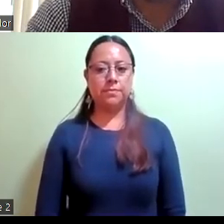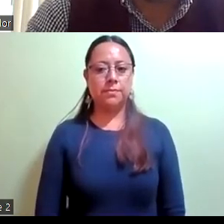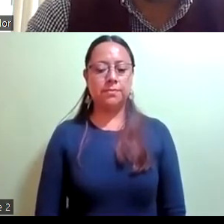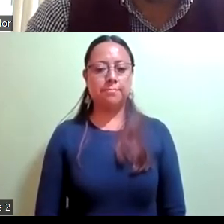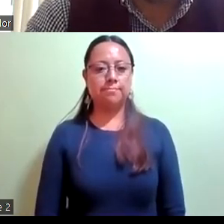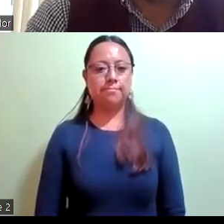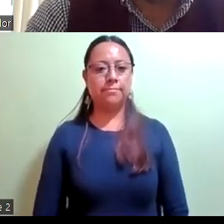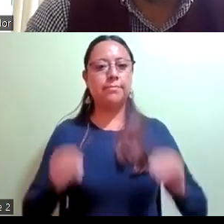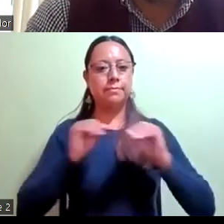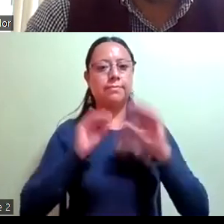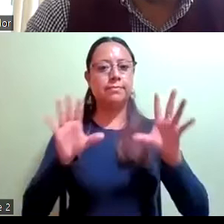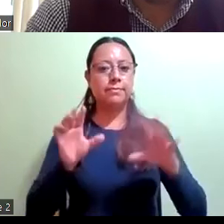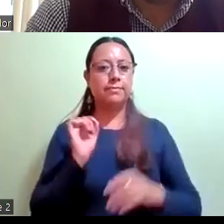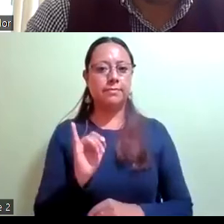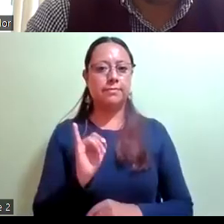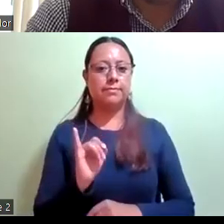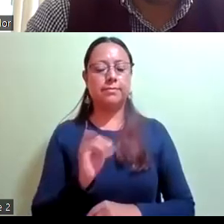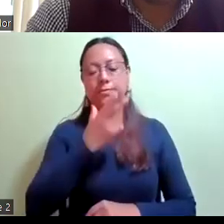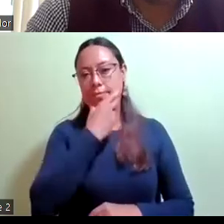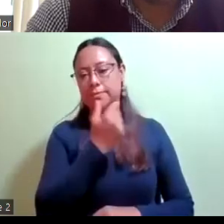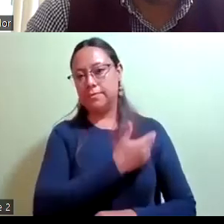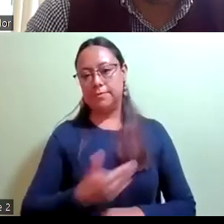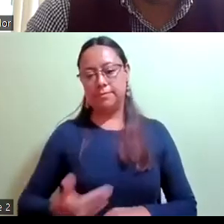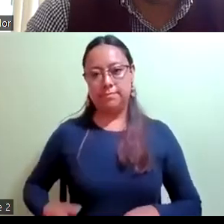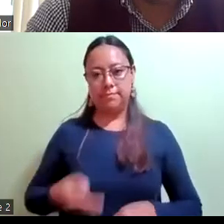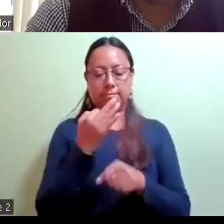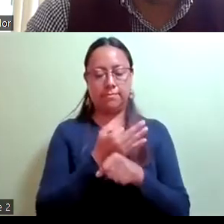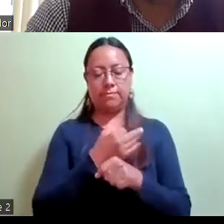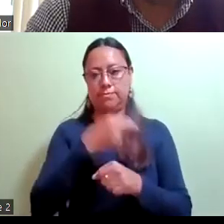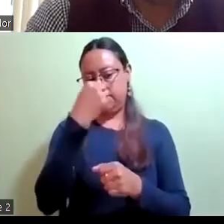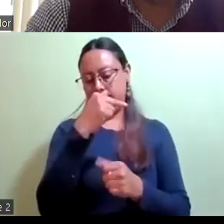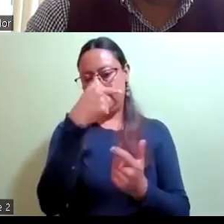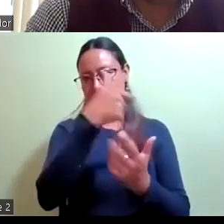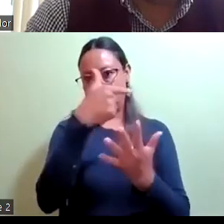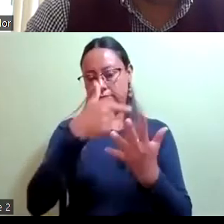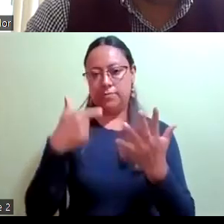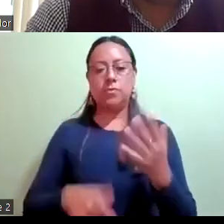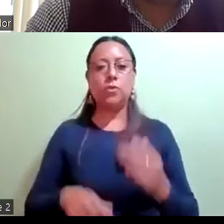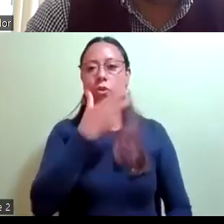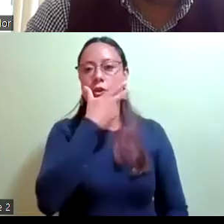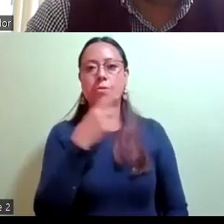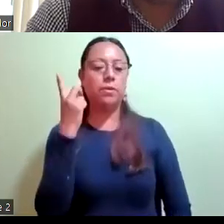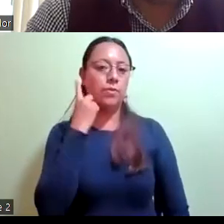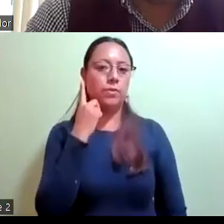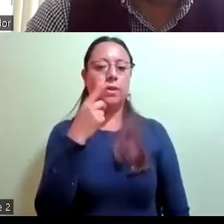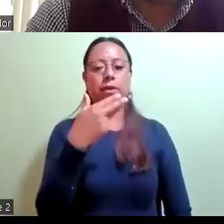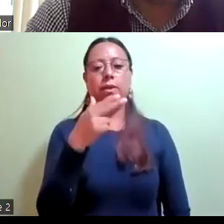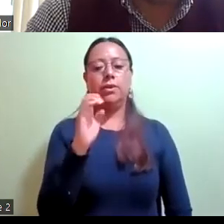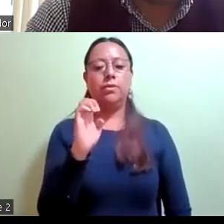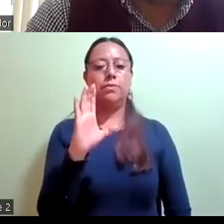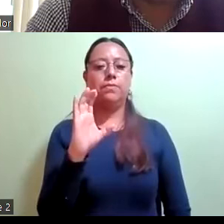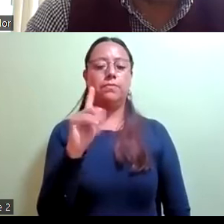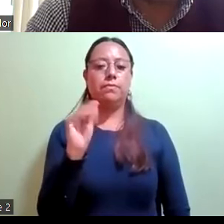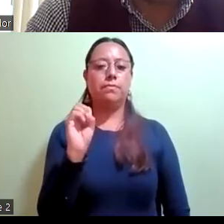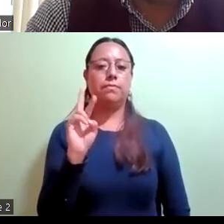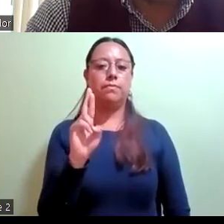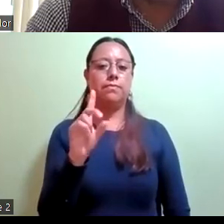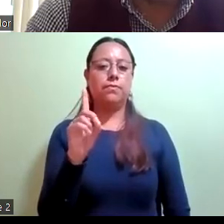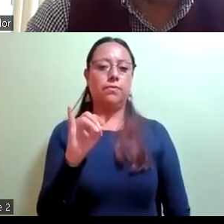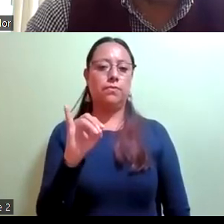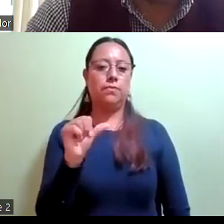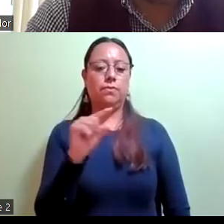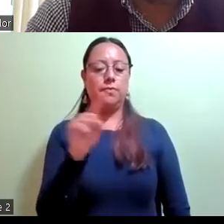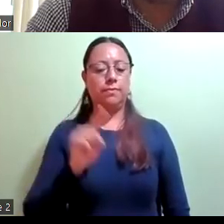Claro que sí, presidente. Se procede al pase de asistencia. Diputado Héctor Díaz Polanco. Díaz Polanco